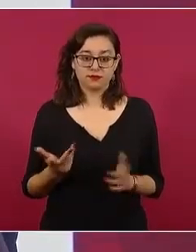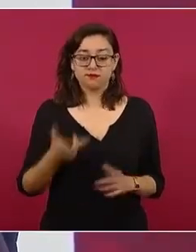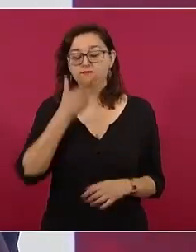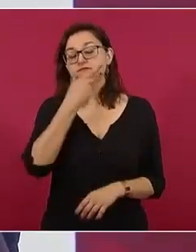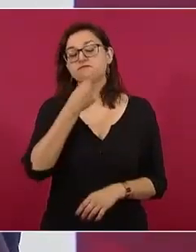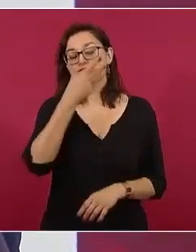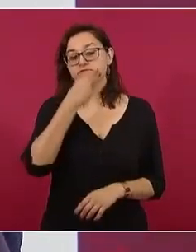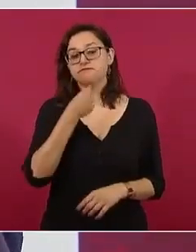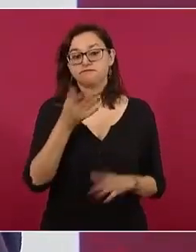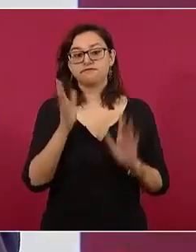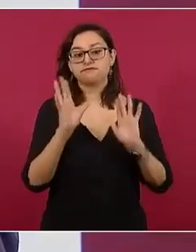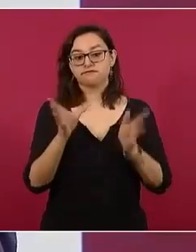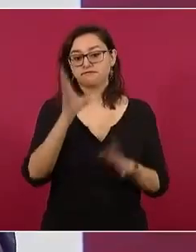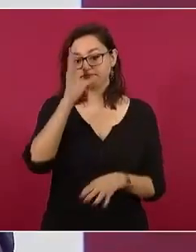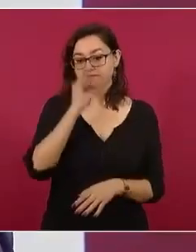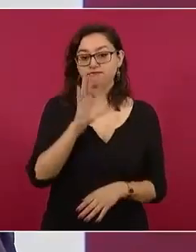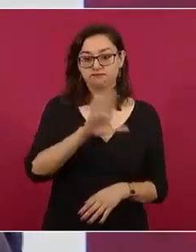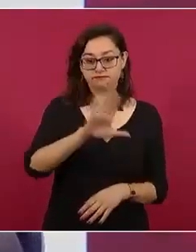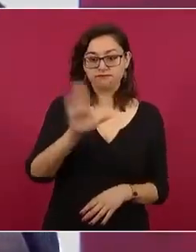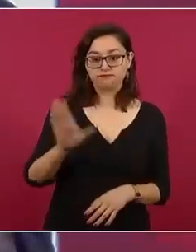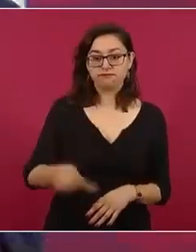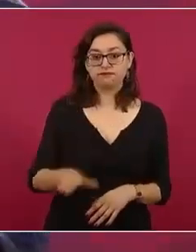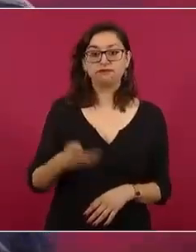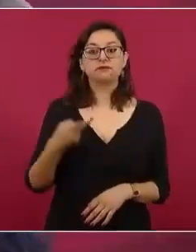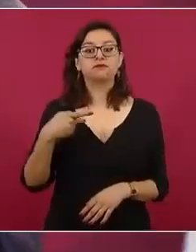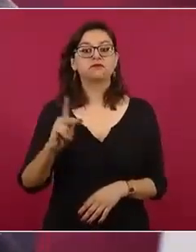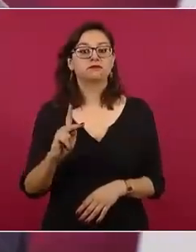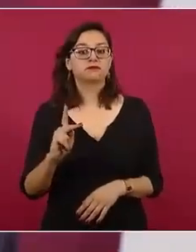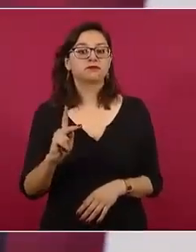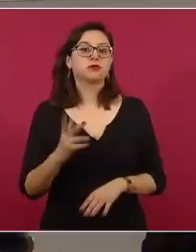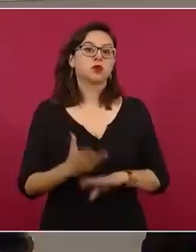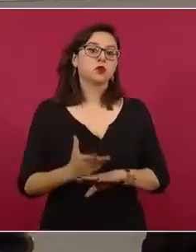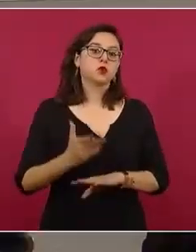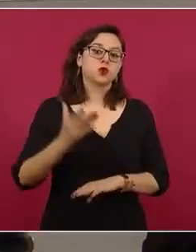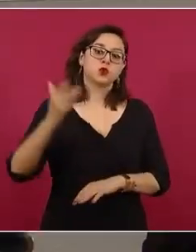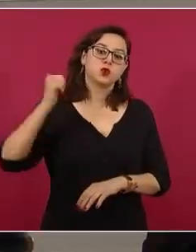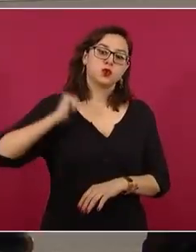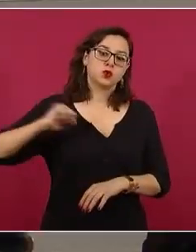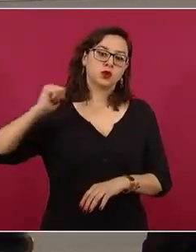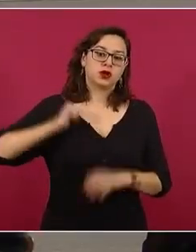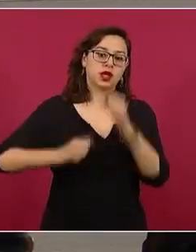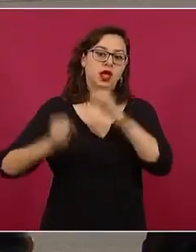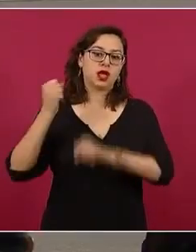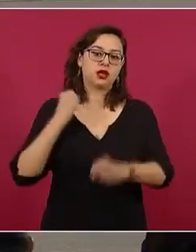fallecido, pero en los años 70, a principio,